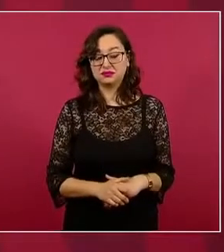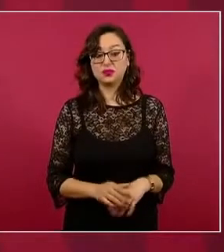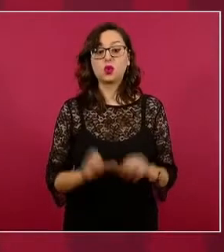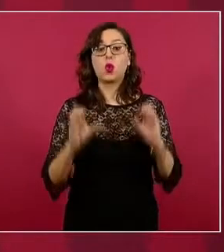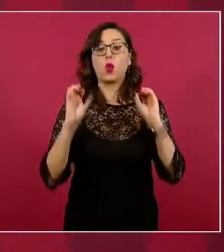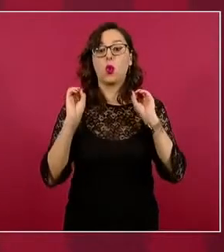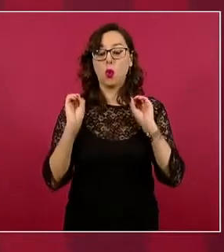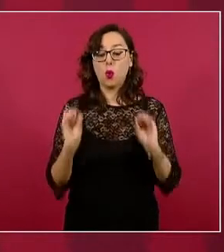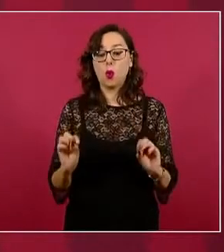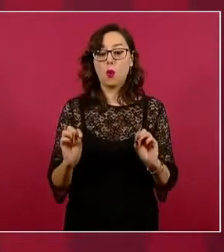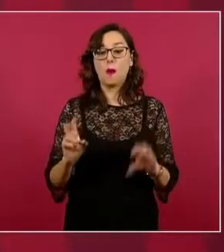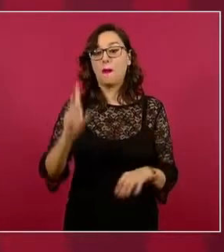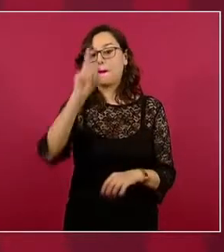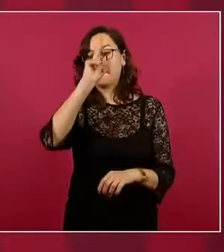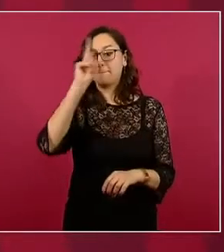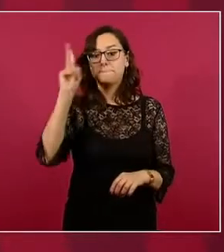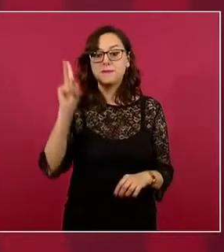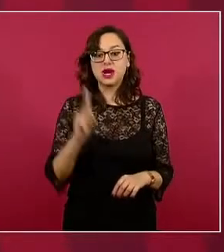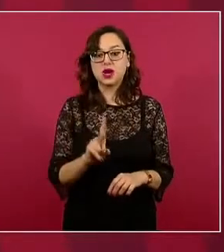de